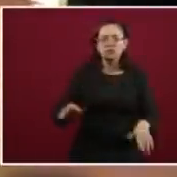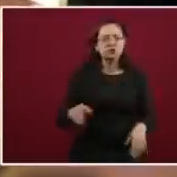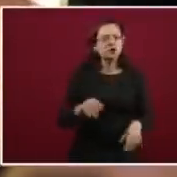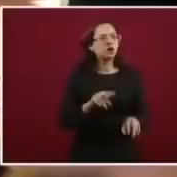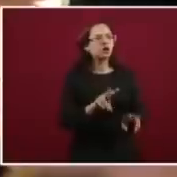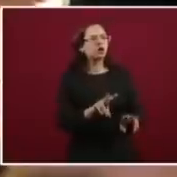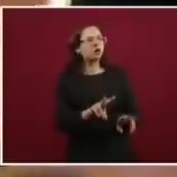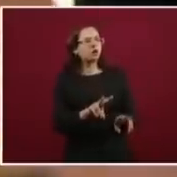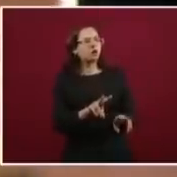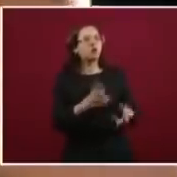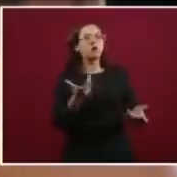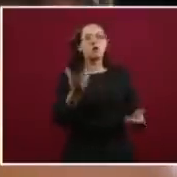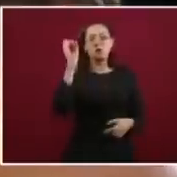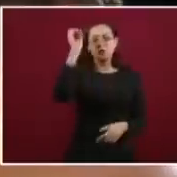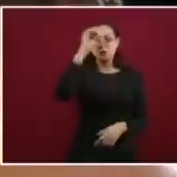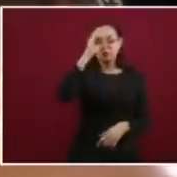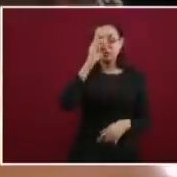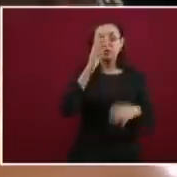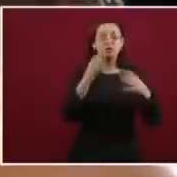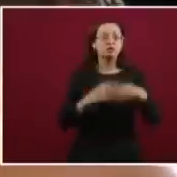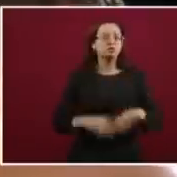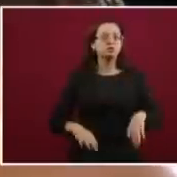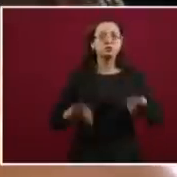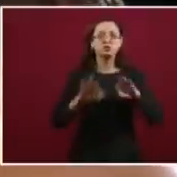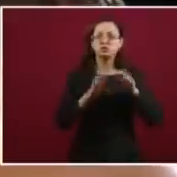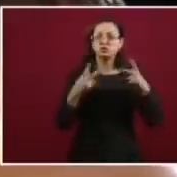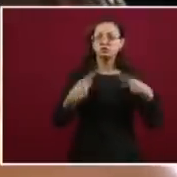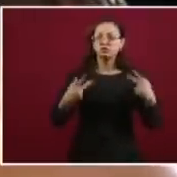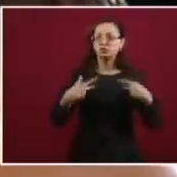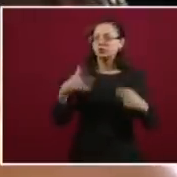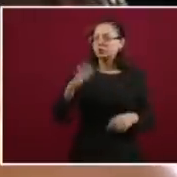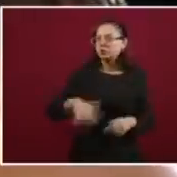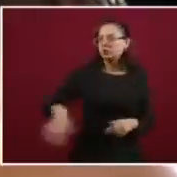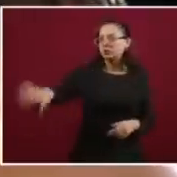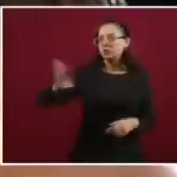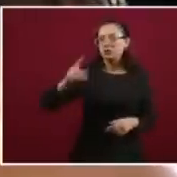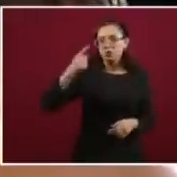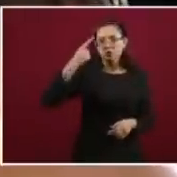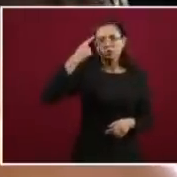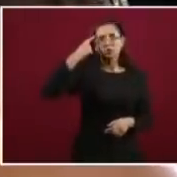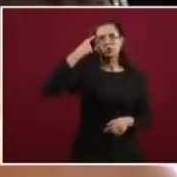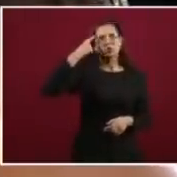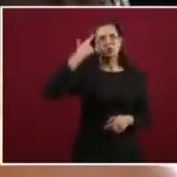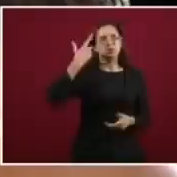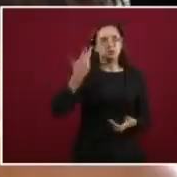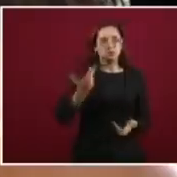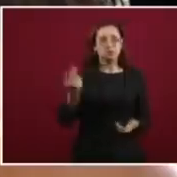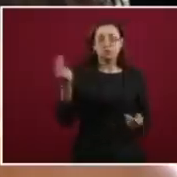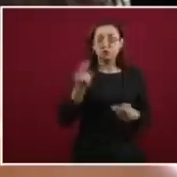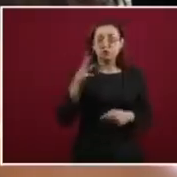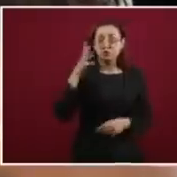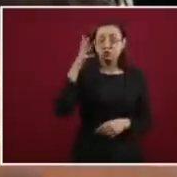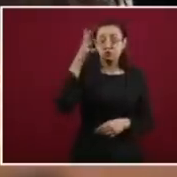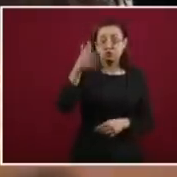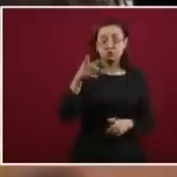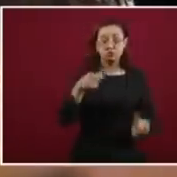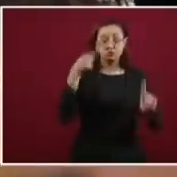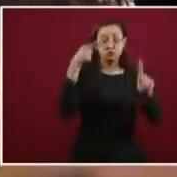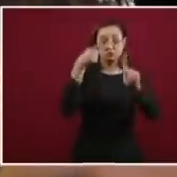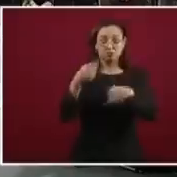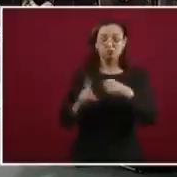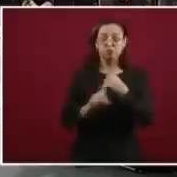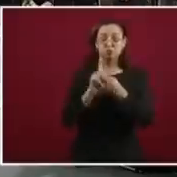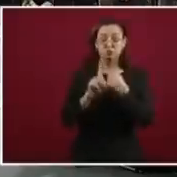necesitamos una ciudadanía consciente para todos los retos que se vienen pues quería agradecerles a todas ya todos y